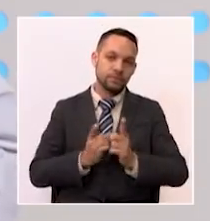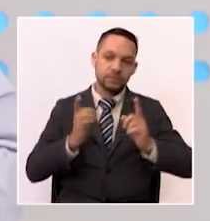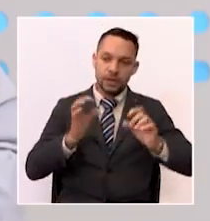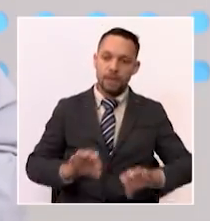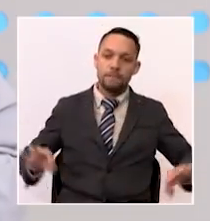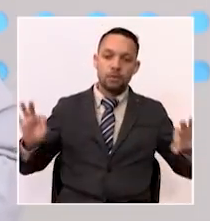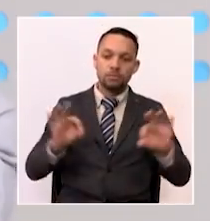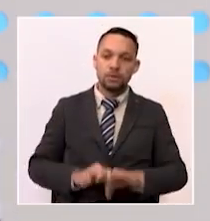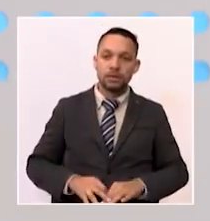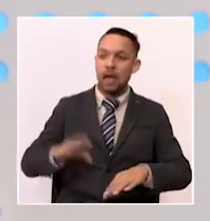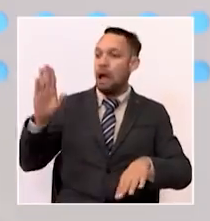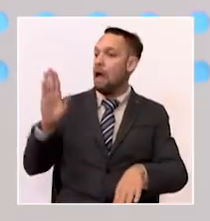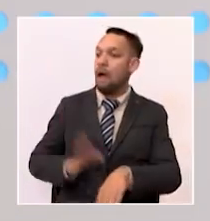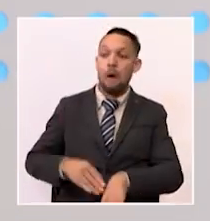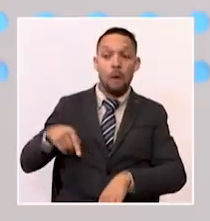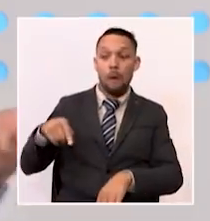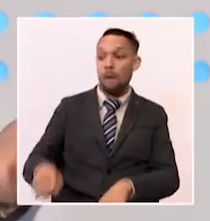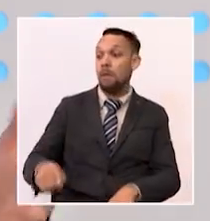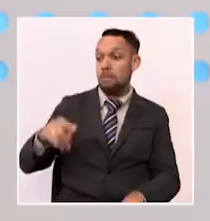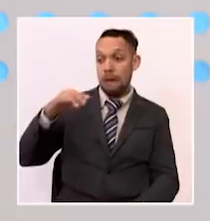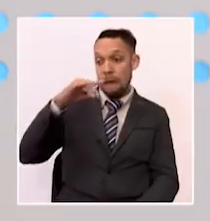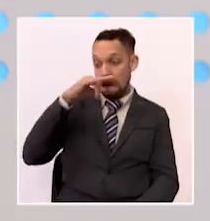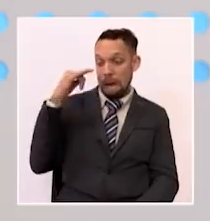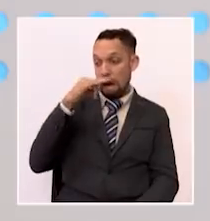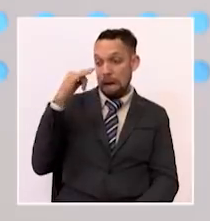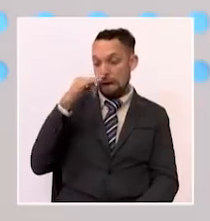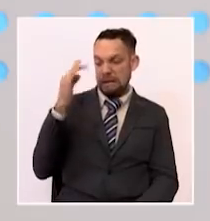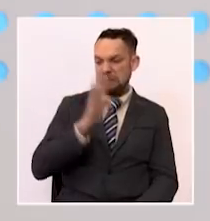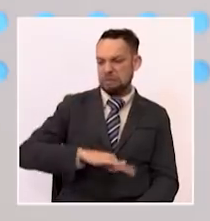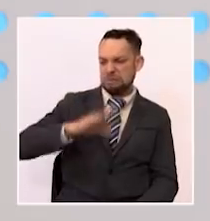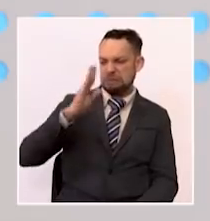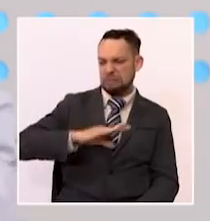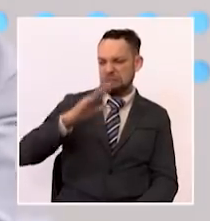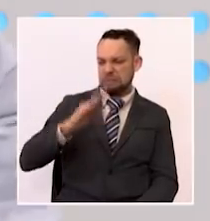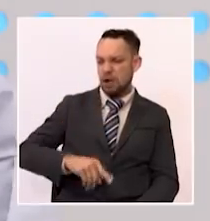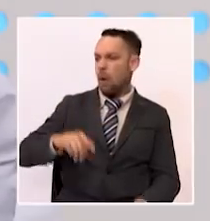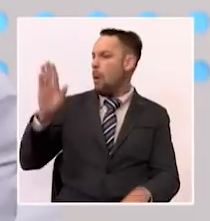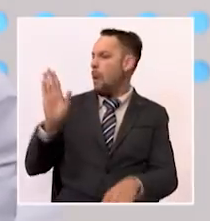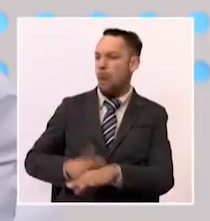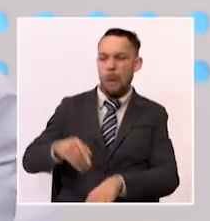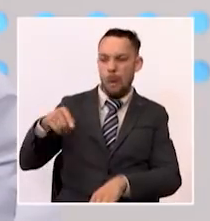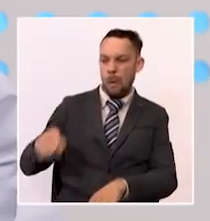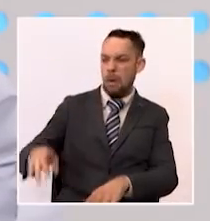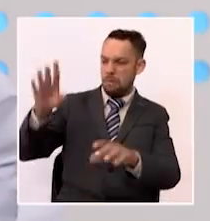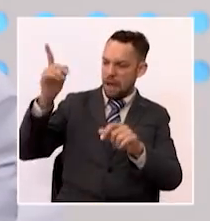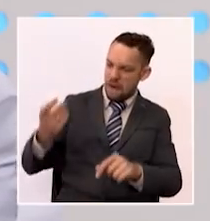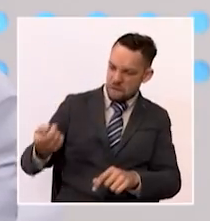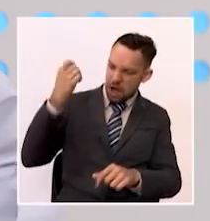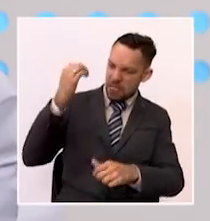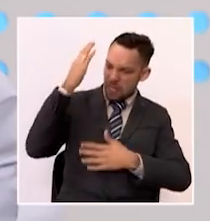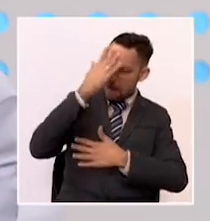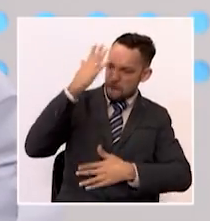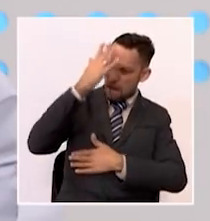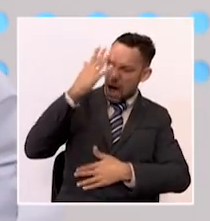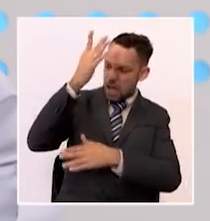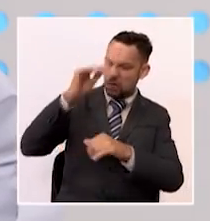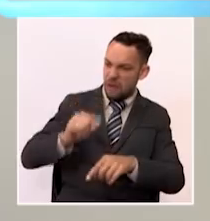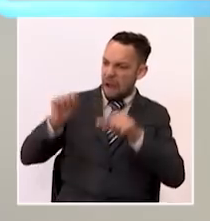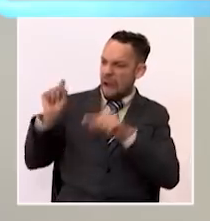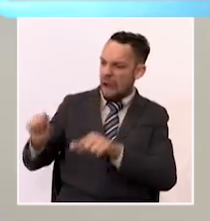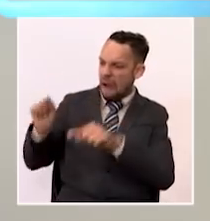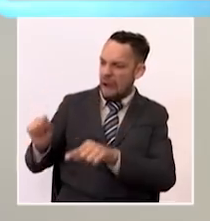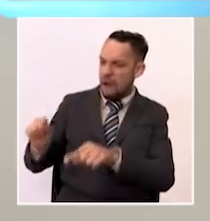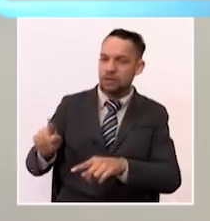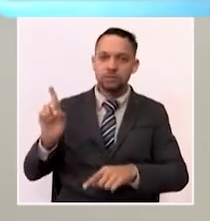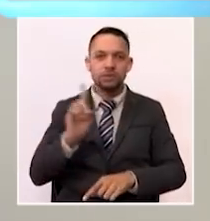después no crea que la esposa o su pareja le lo está regañando, recriminando. Sí, es verdad, y para poder explicar clínicamente a cada quien,